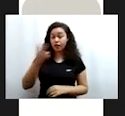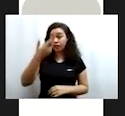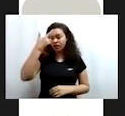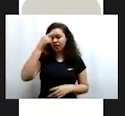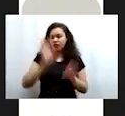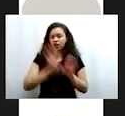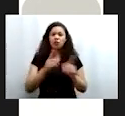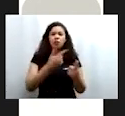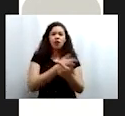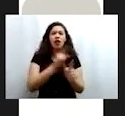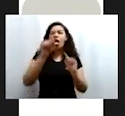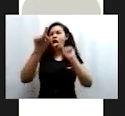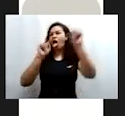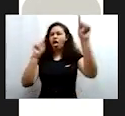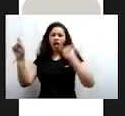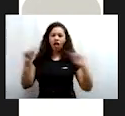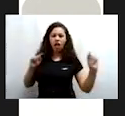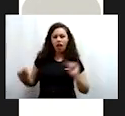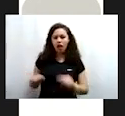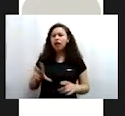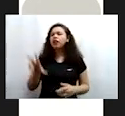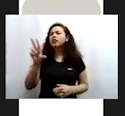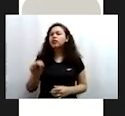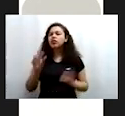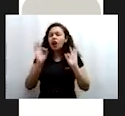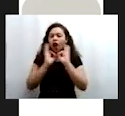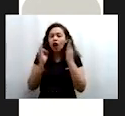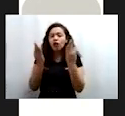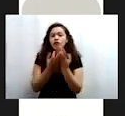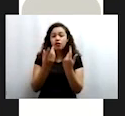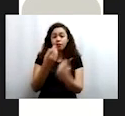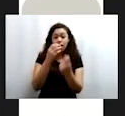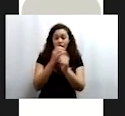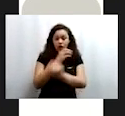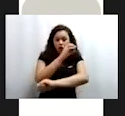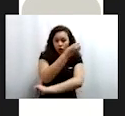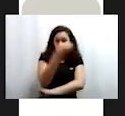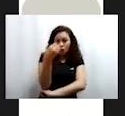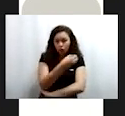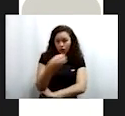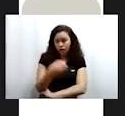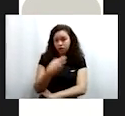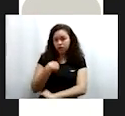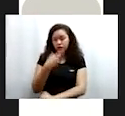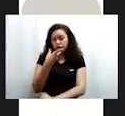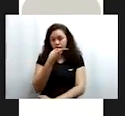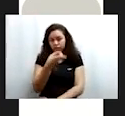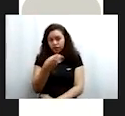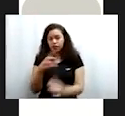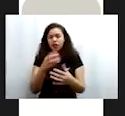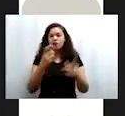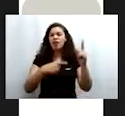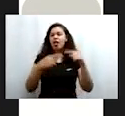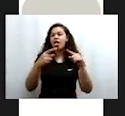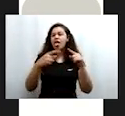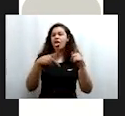la manera de cómo ustedes van a organizar todo lo que aquí acabo yo de mencionar, sino que